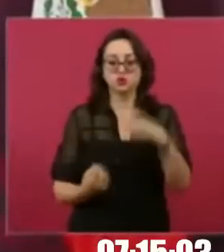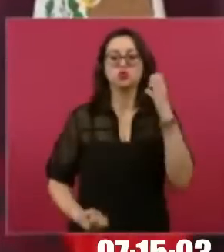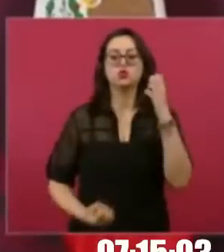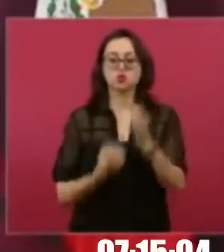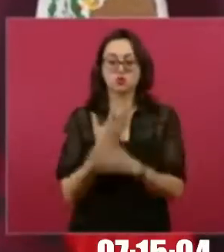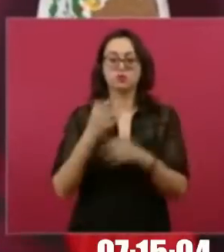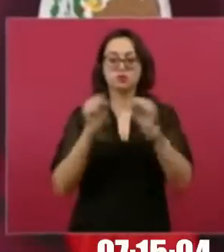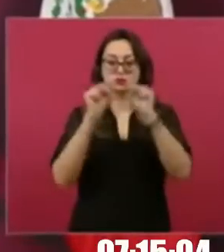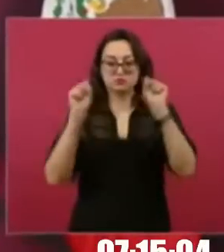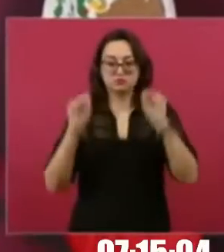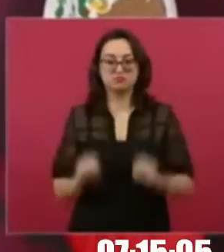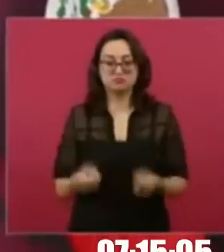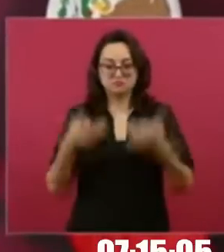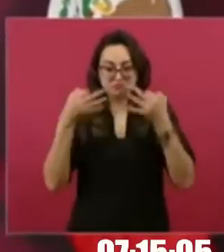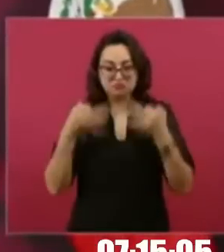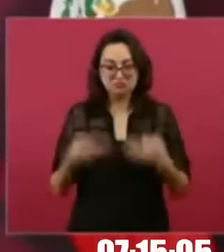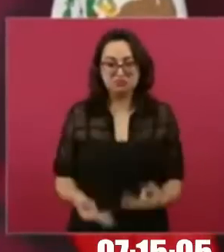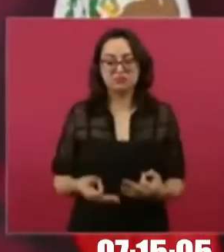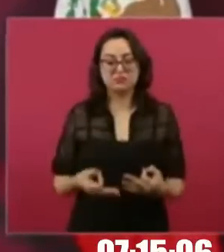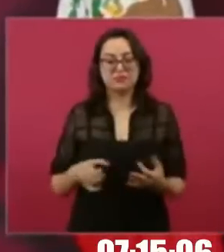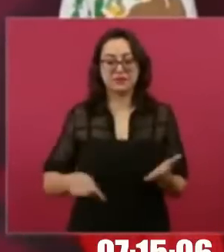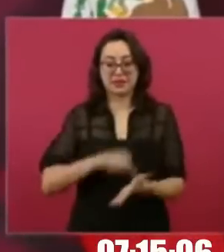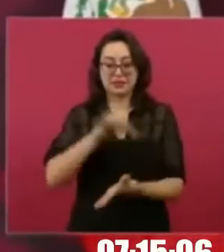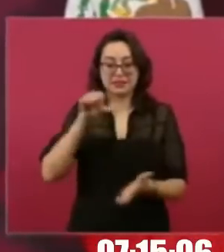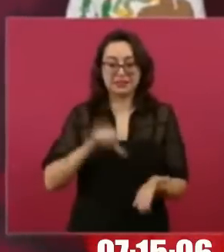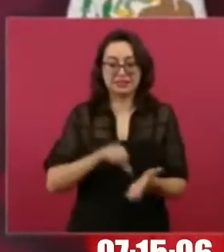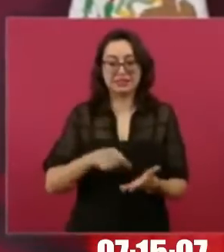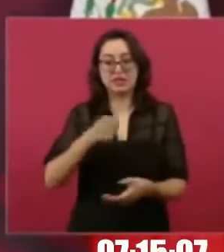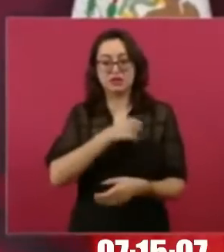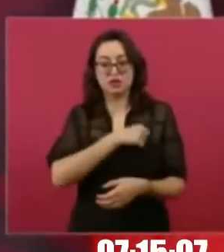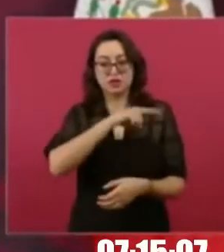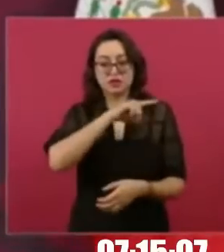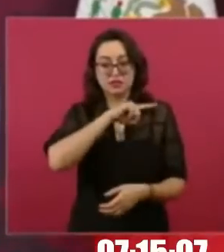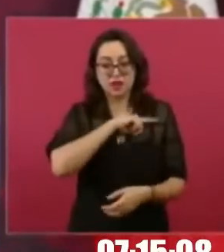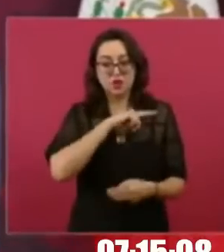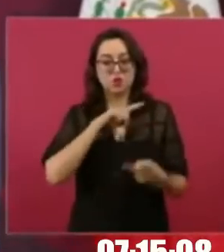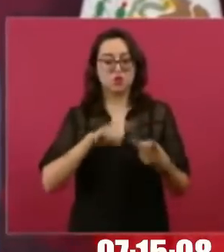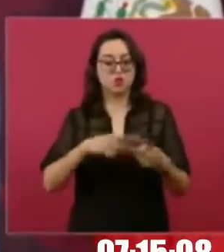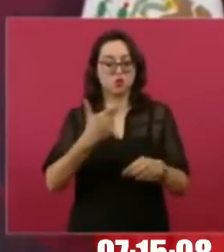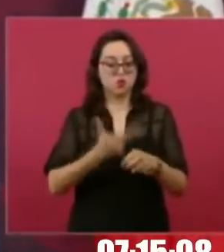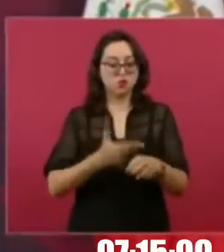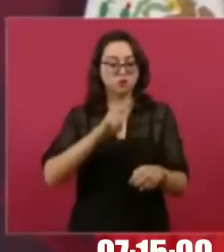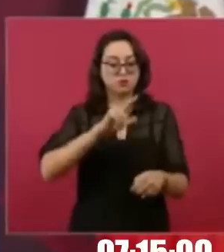buenos centros de salud buenos hospitales equipados